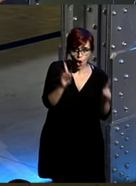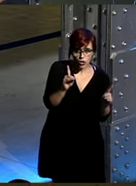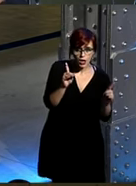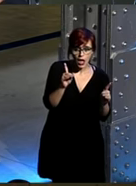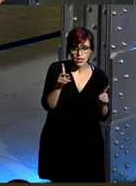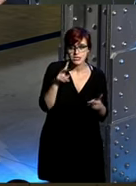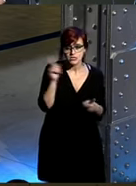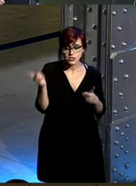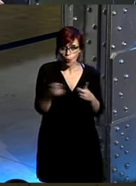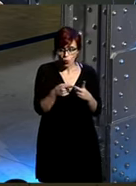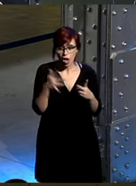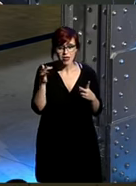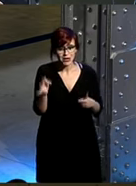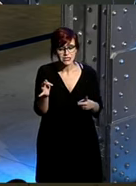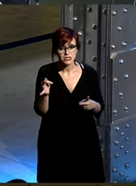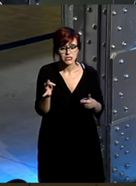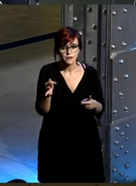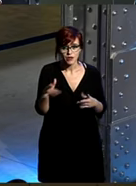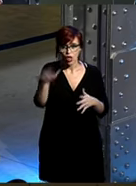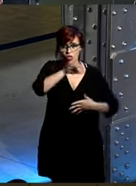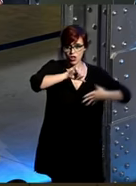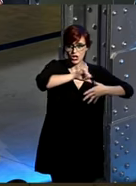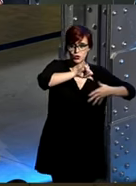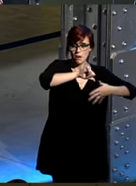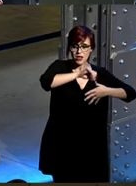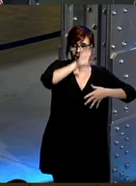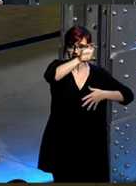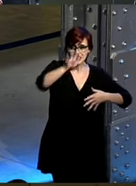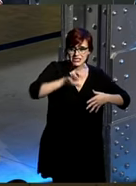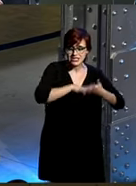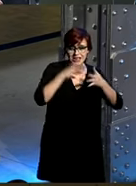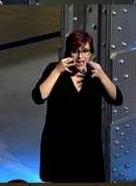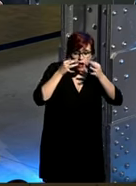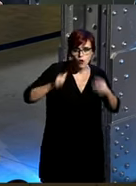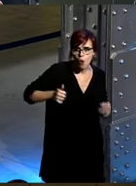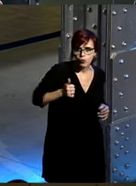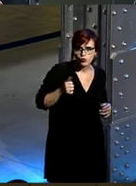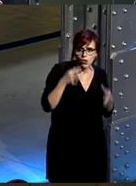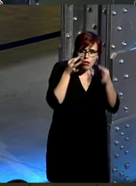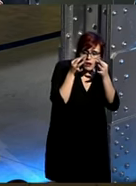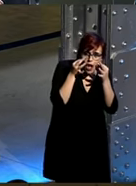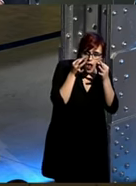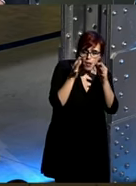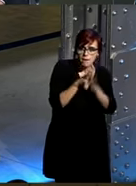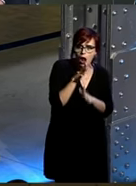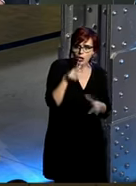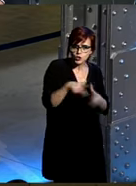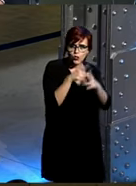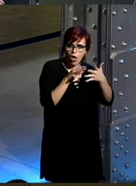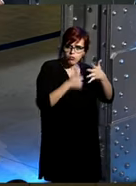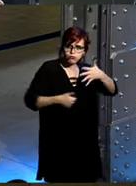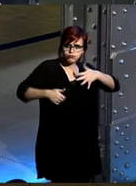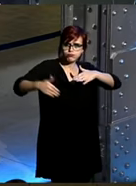y segundo, está perdiendo, es distinto en Latinoamérica, en muchos países, está perdiendo la gran oportunidad de realmente ser relevante socialmente.